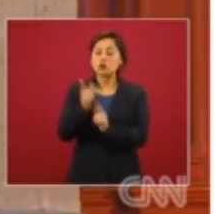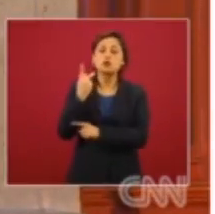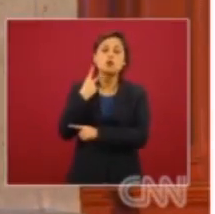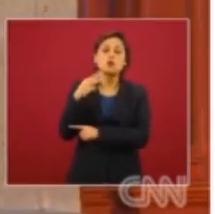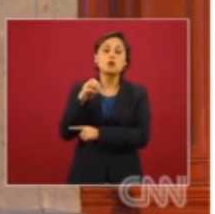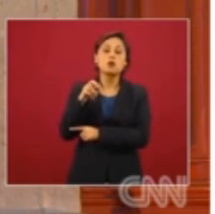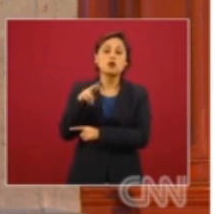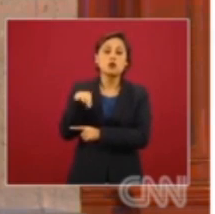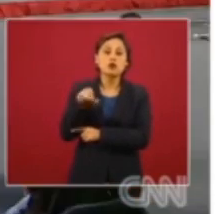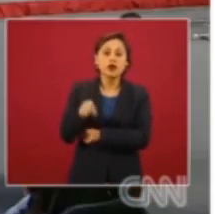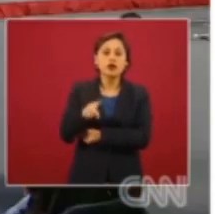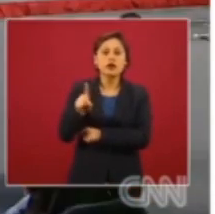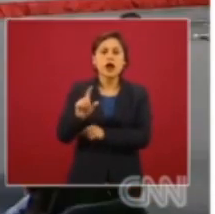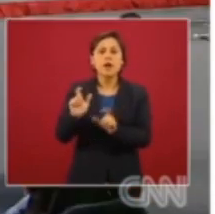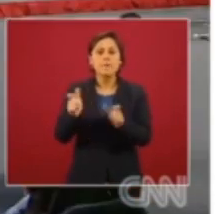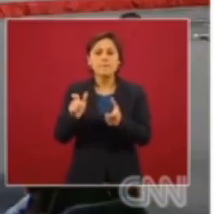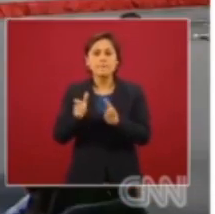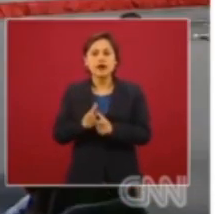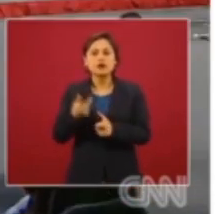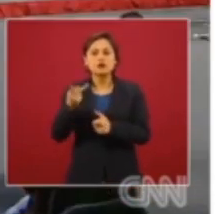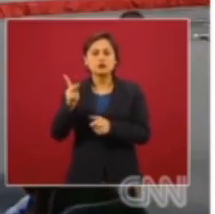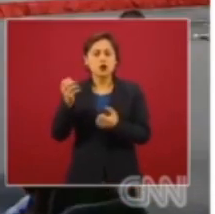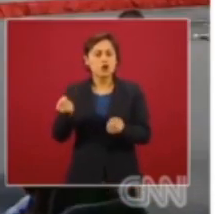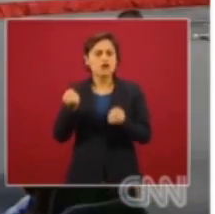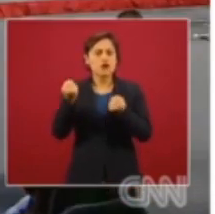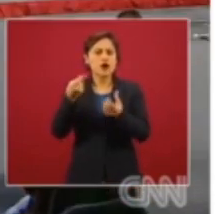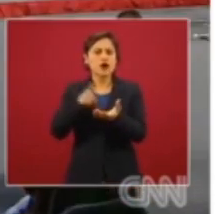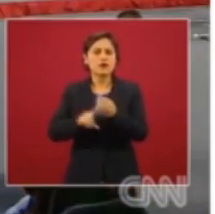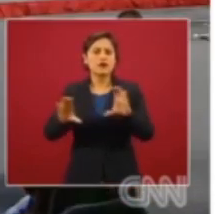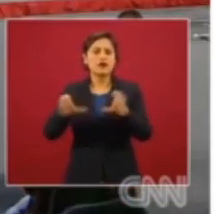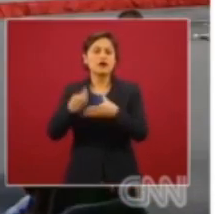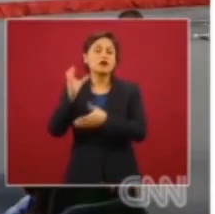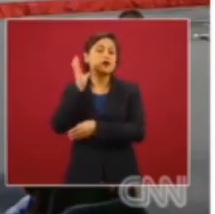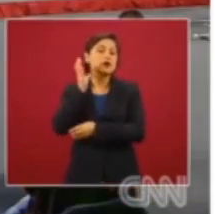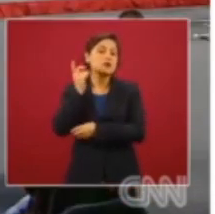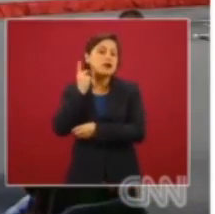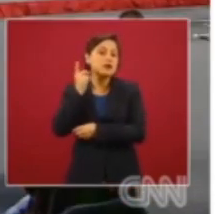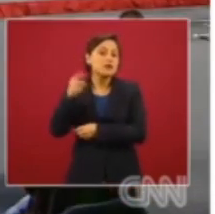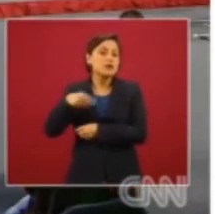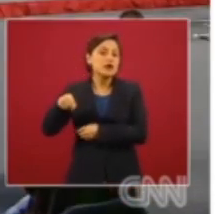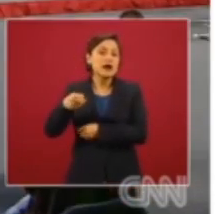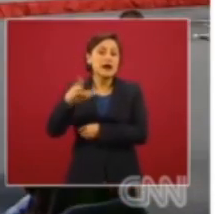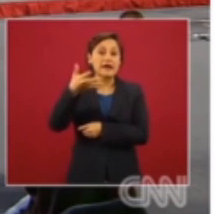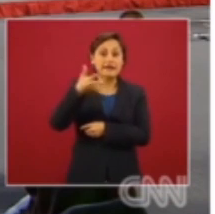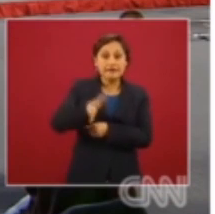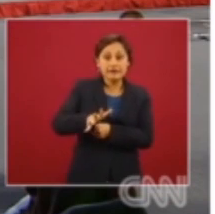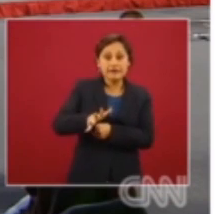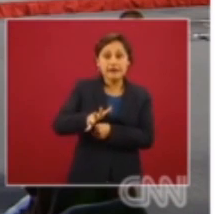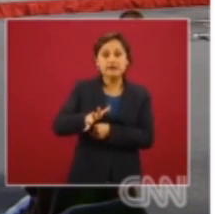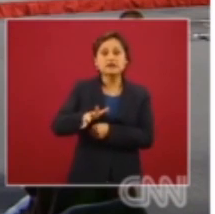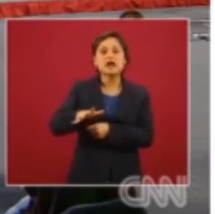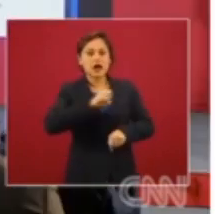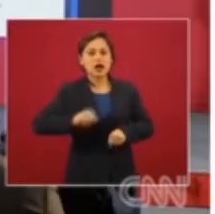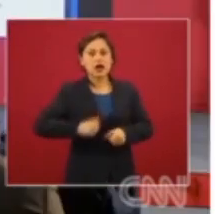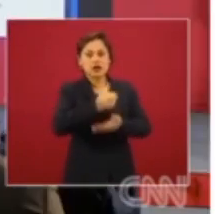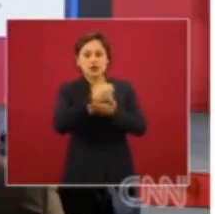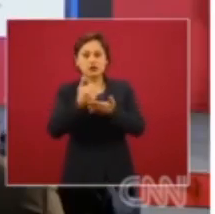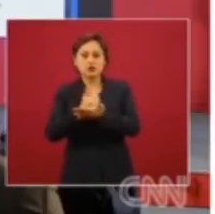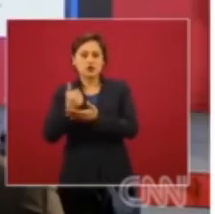Ramírez, vocero de la presidencia, sacó a la luz este documento titulado Rescatemos a México, que según él habría llegado a la